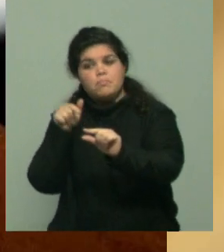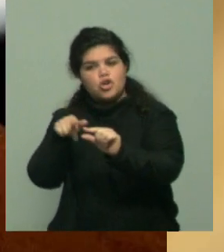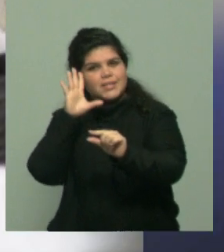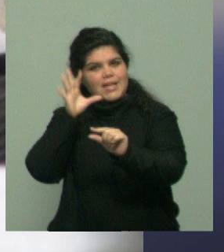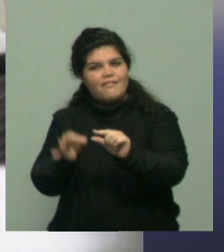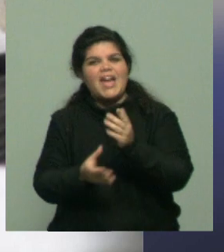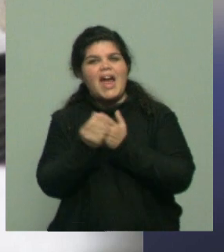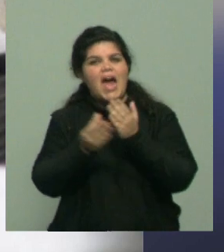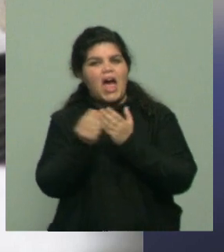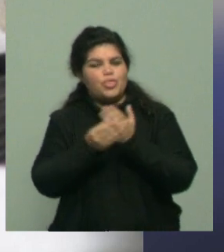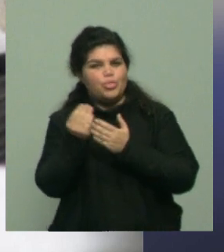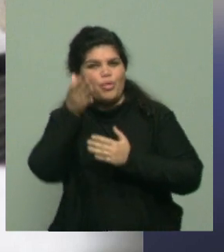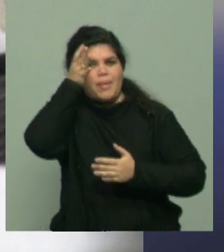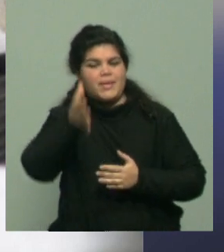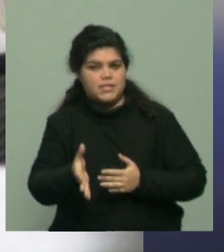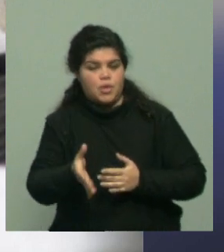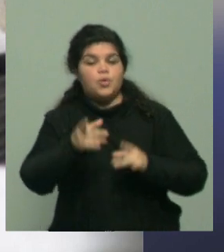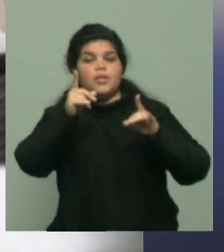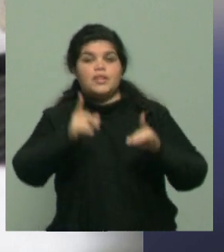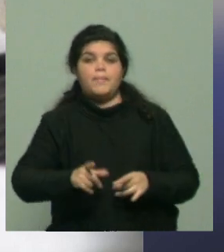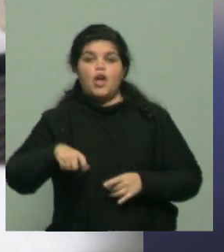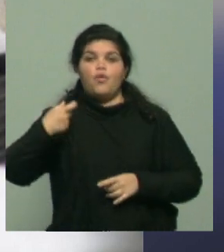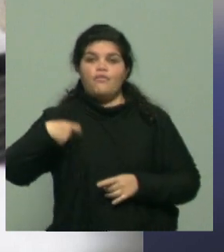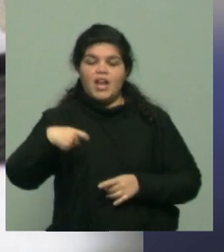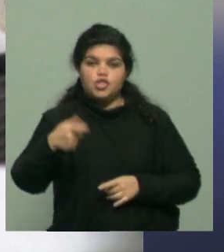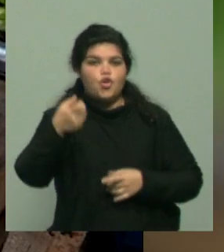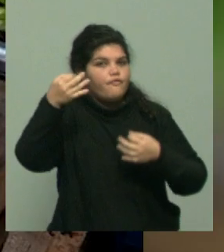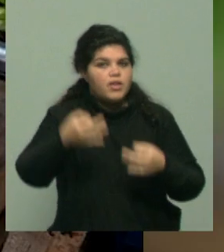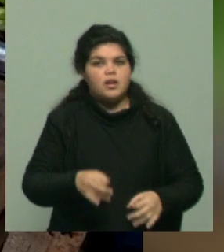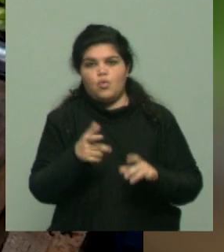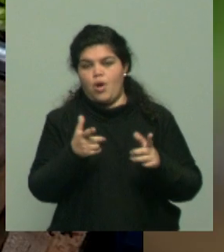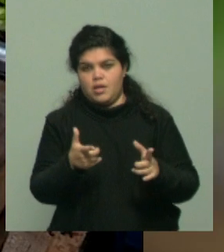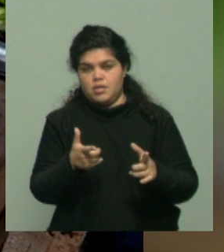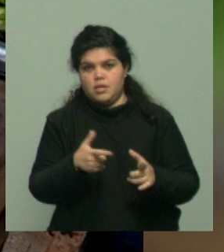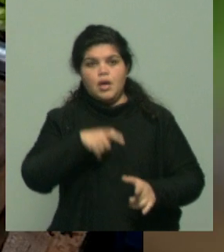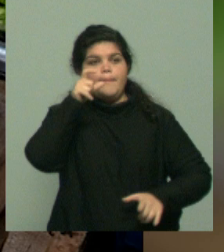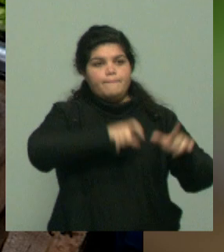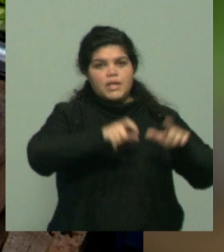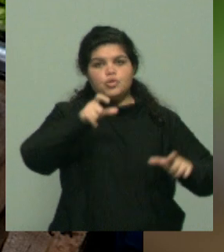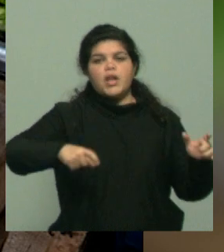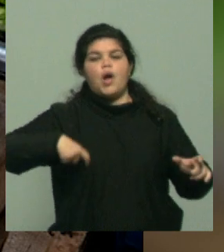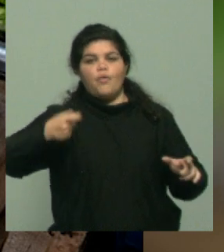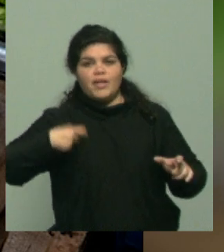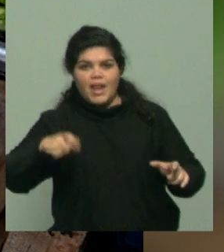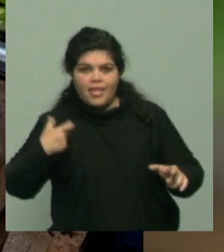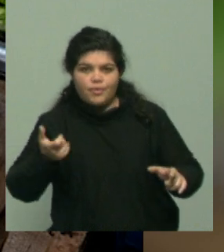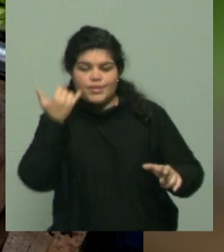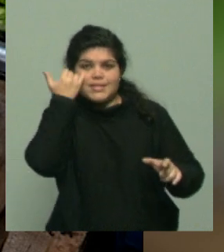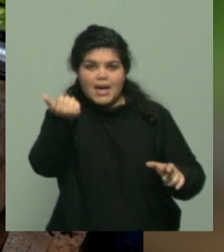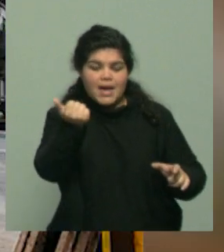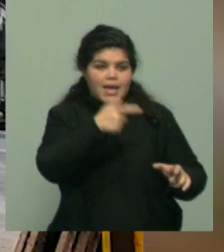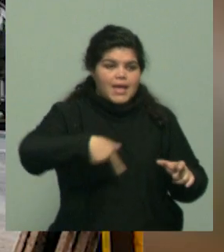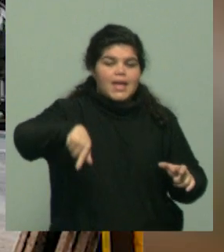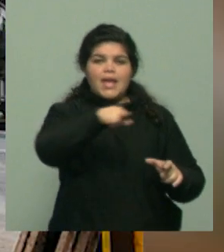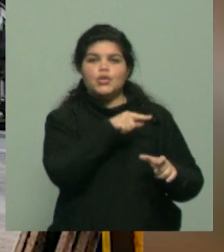prestaciones de jubilatorias no son buenas, es decir, tenemos una gran parte de la población con jubilaciones